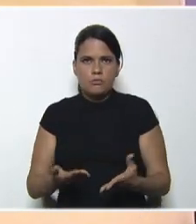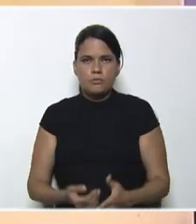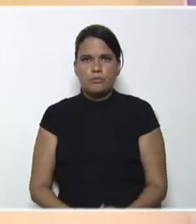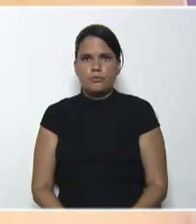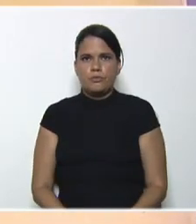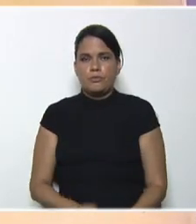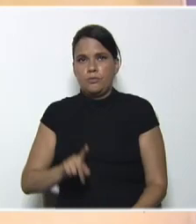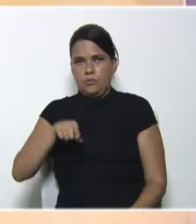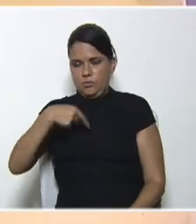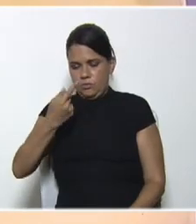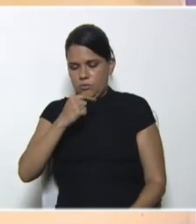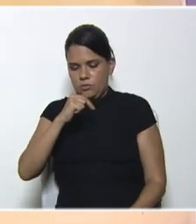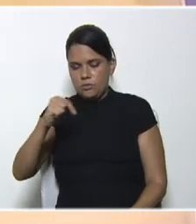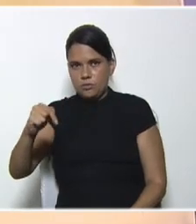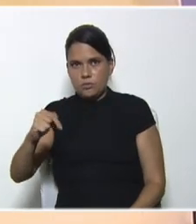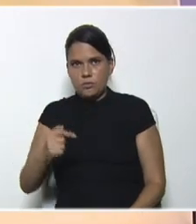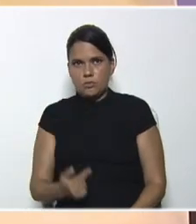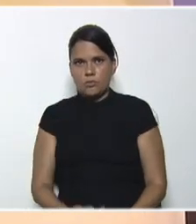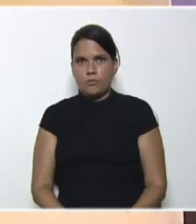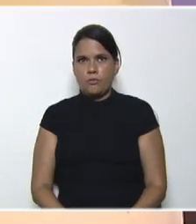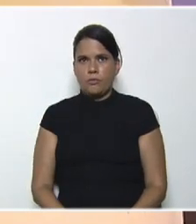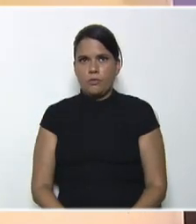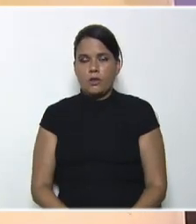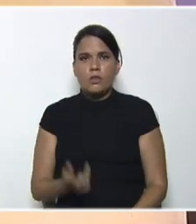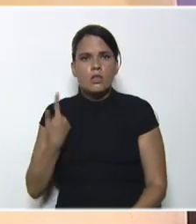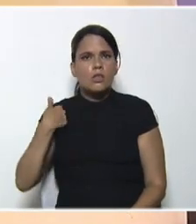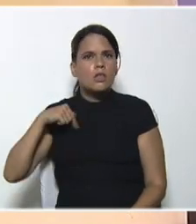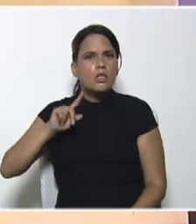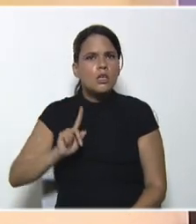Otra ramificación tiene